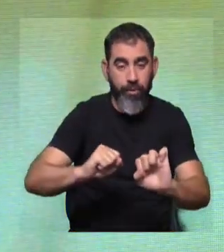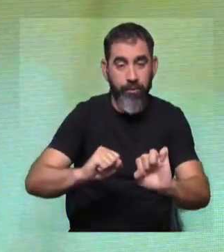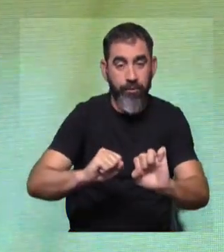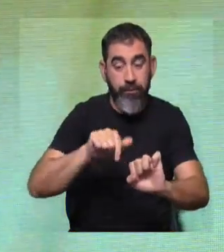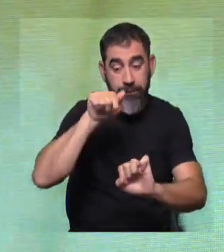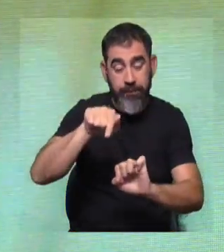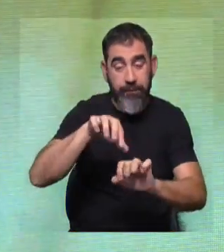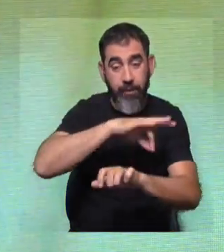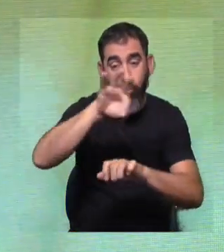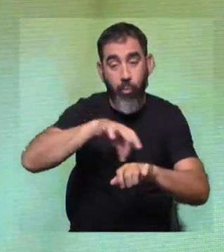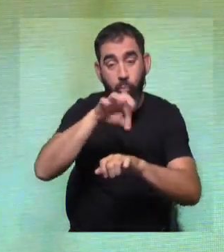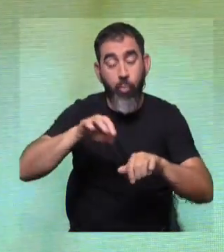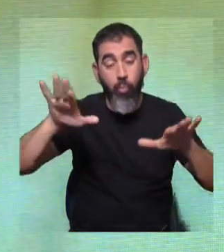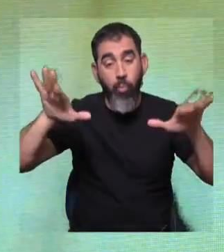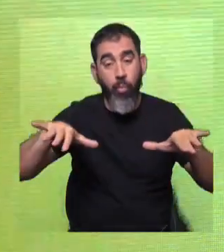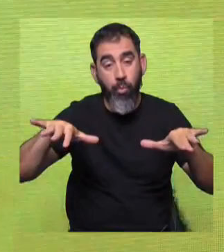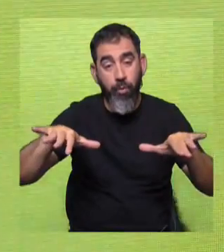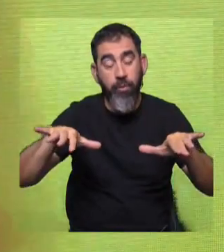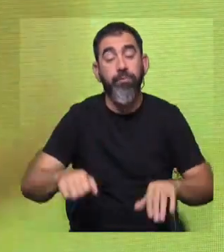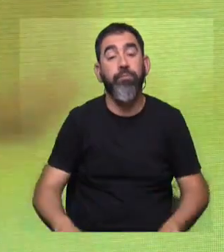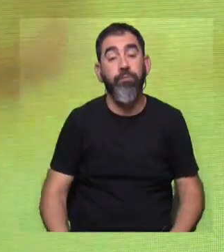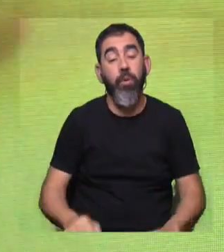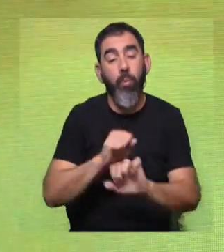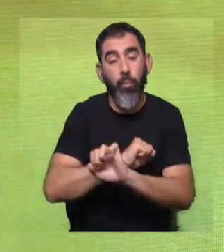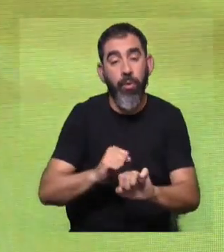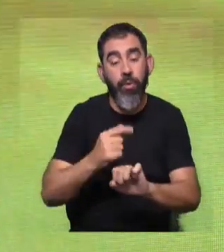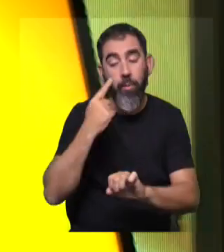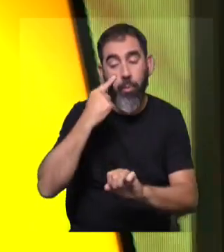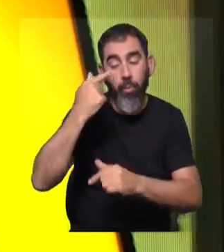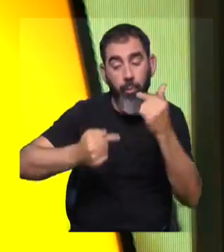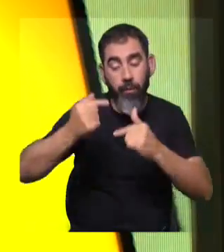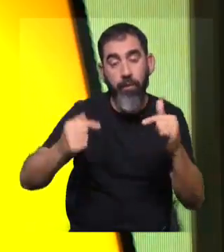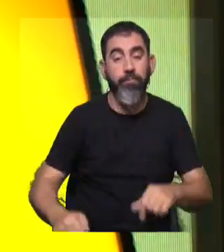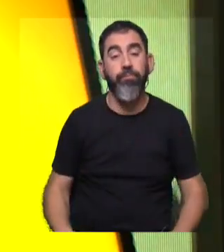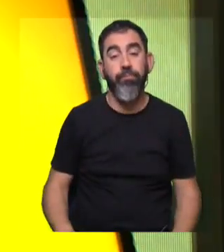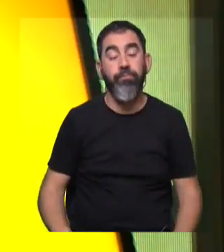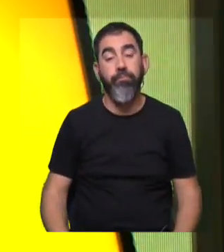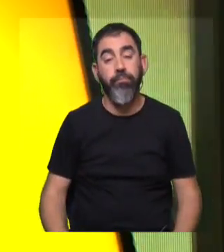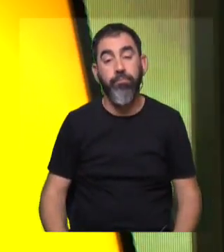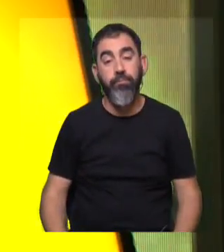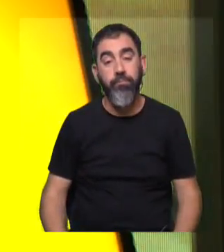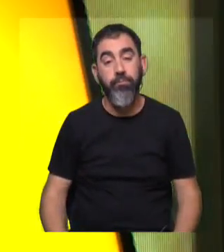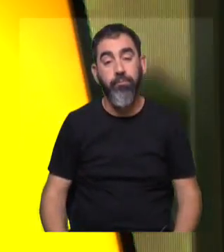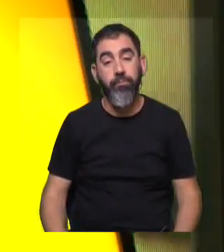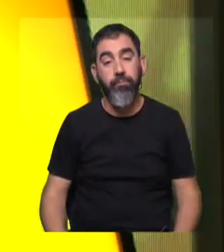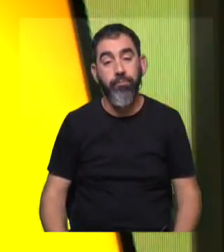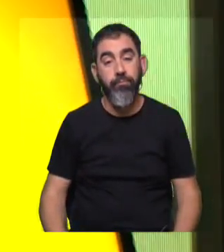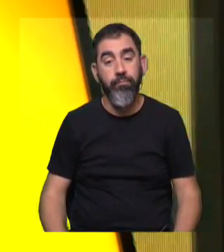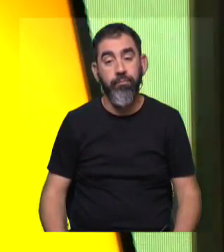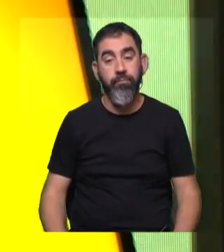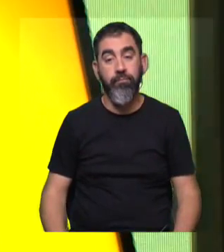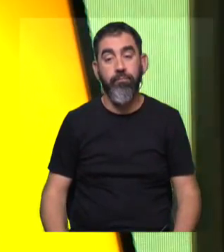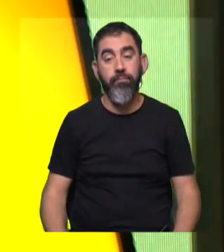que este insecto, tan distante como lo vemos, permite ensayar un montón de cosas, ¿no? Es verdad, bueno, Sí. como adelantaron ellos, ¿no?